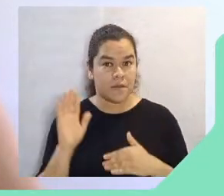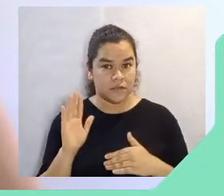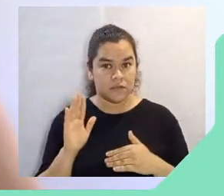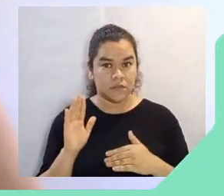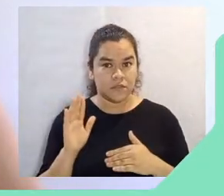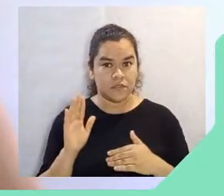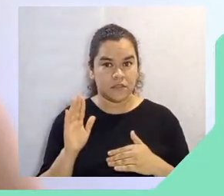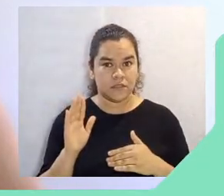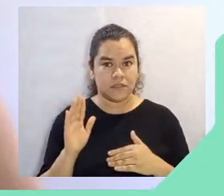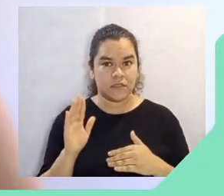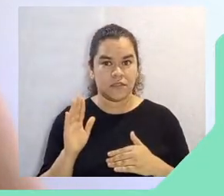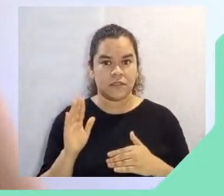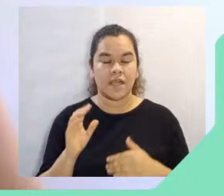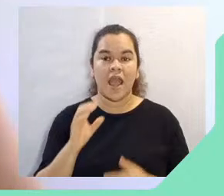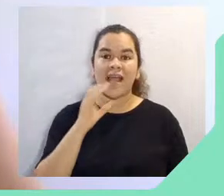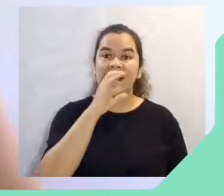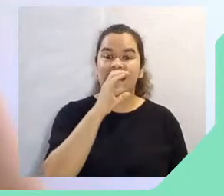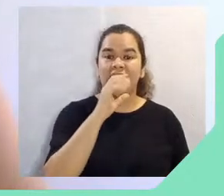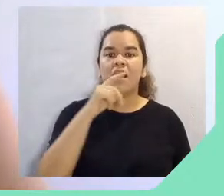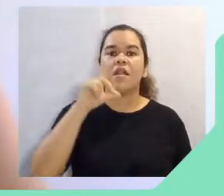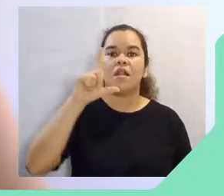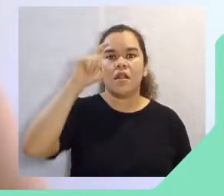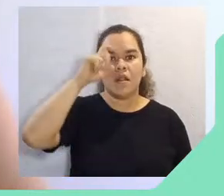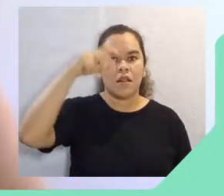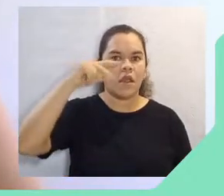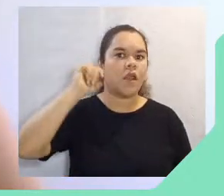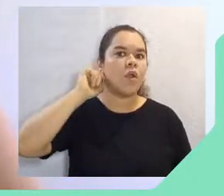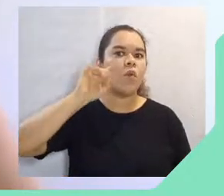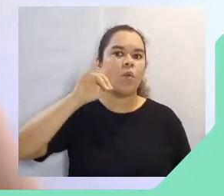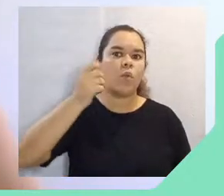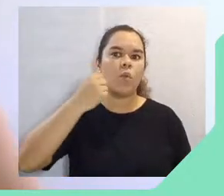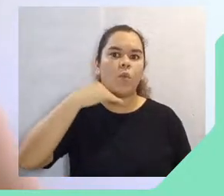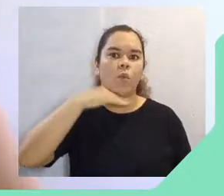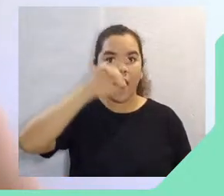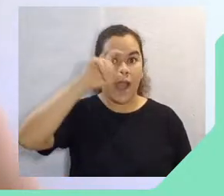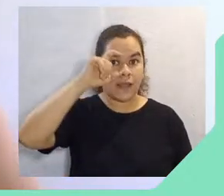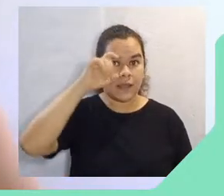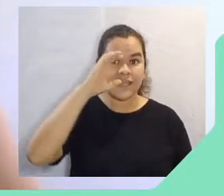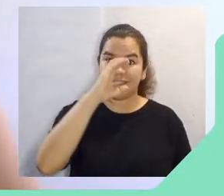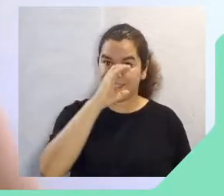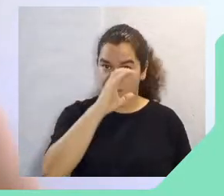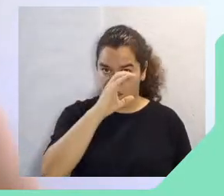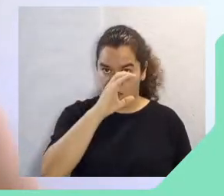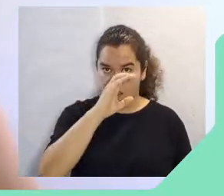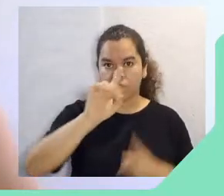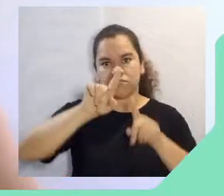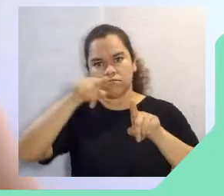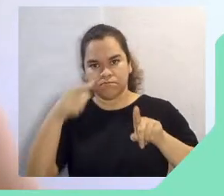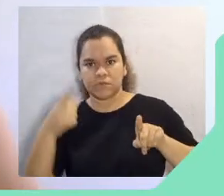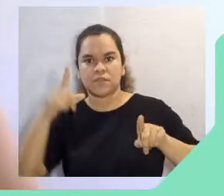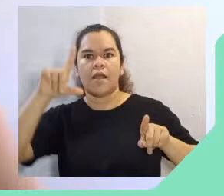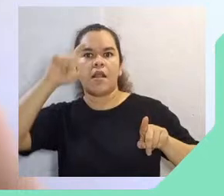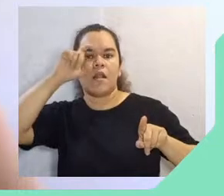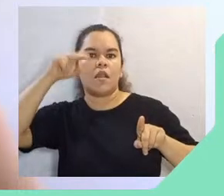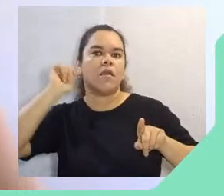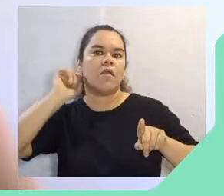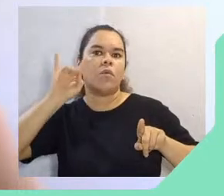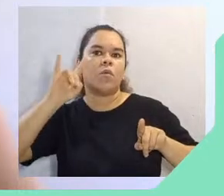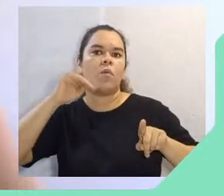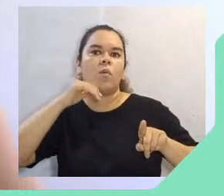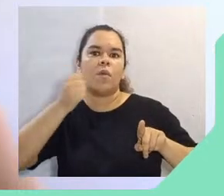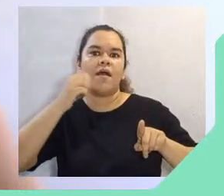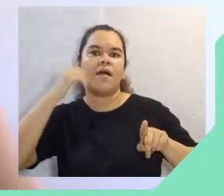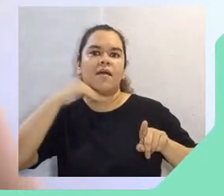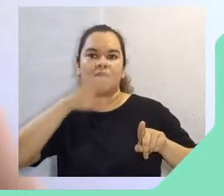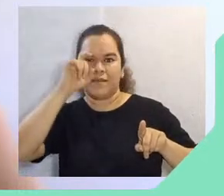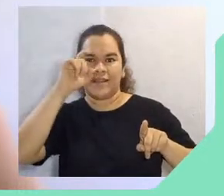aprender C y C++ son siempre de mucha utilidad. Y bueno, todo lo que tenga que ver con